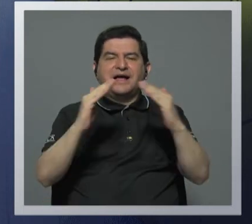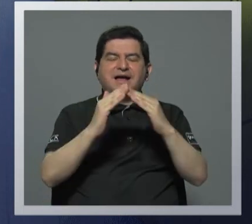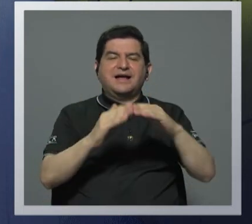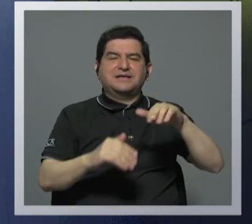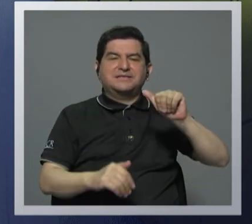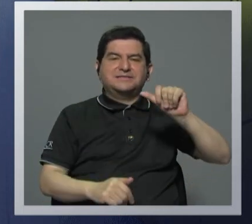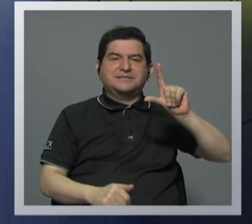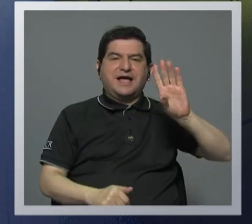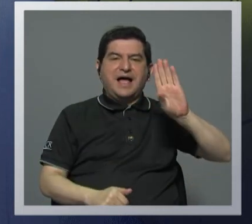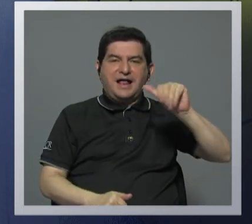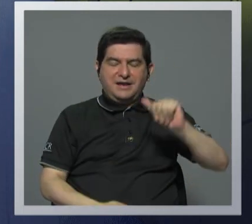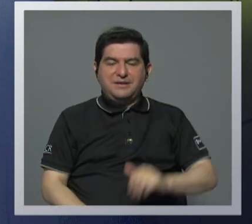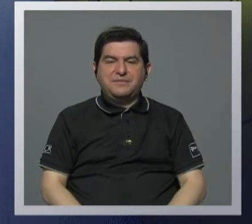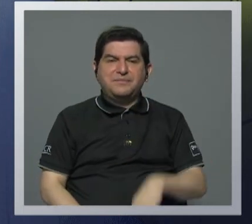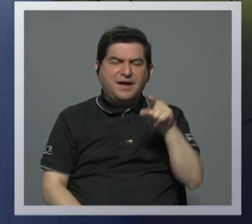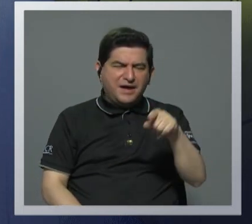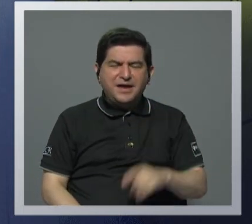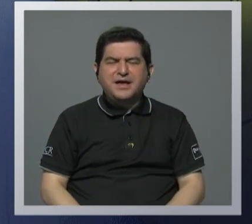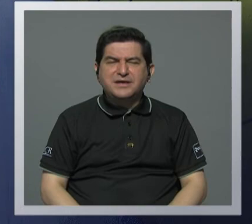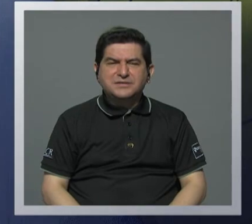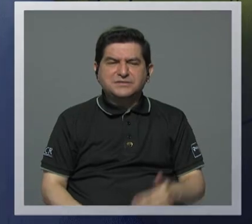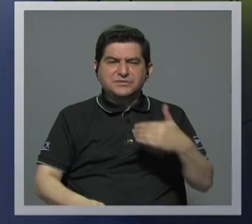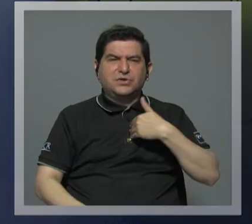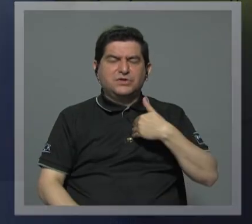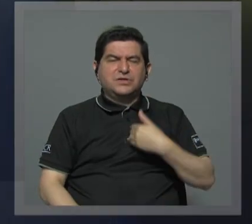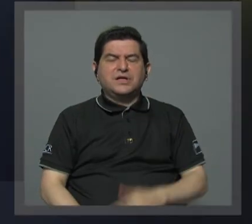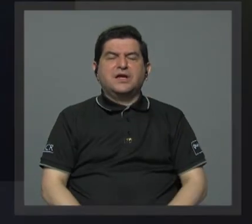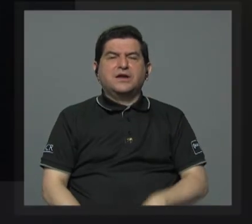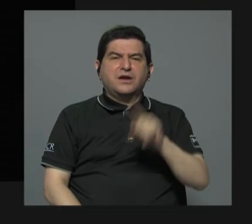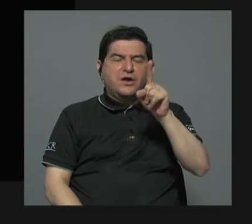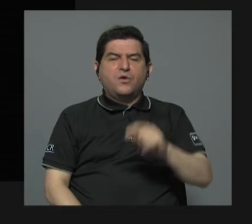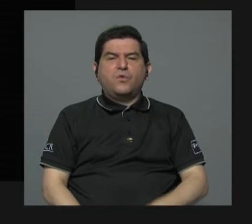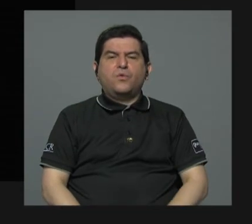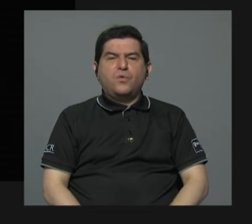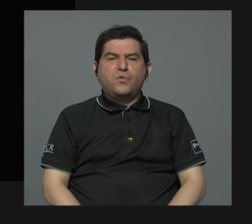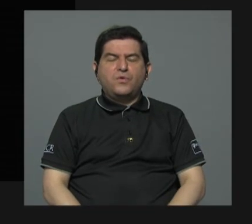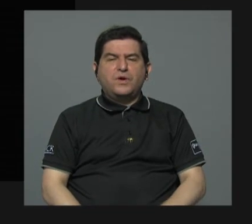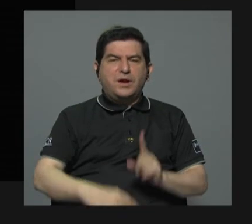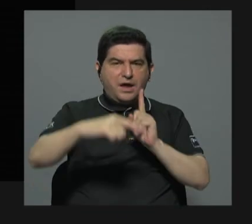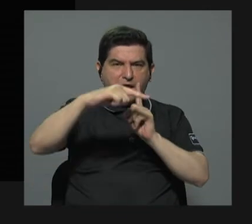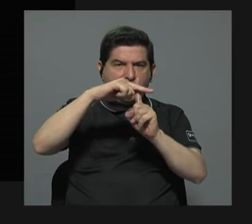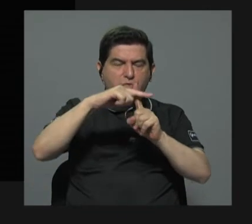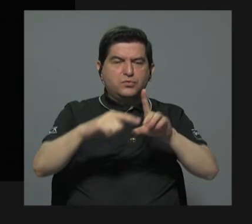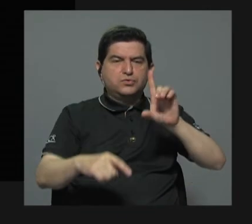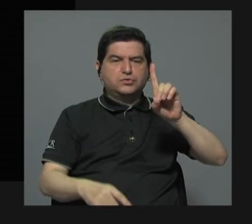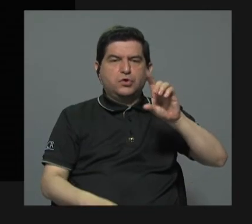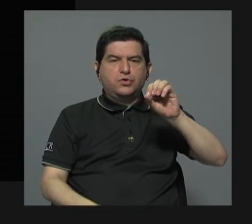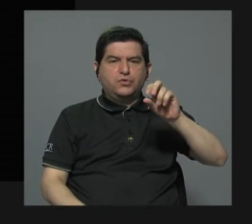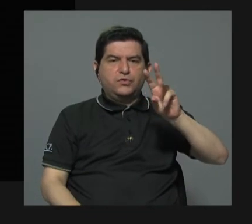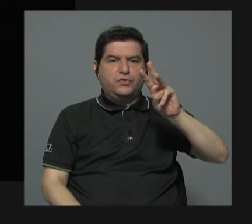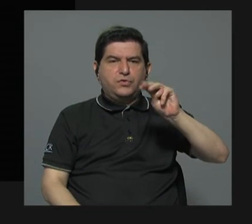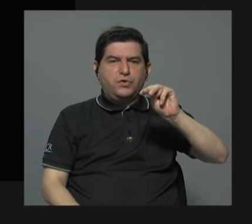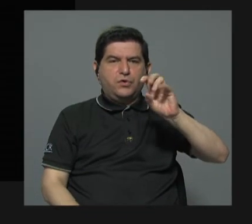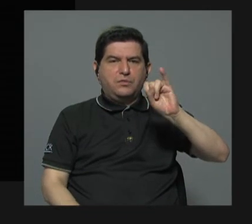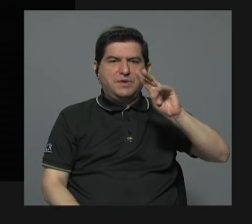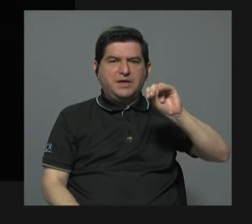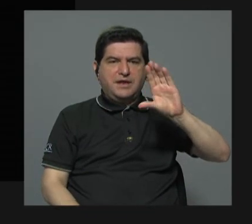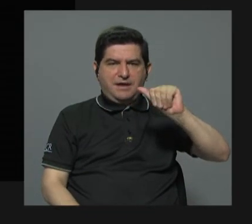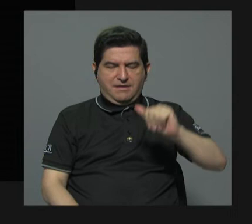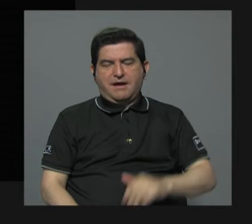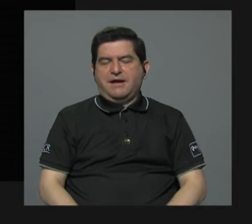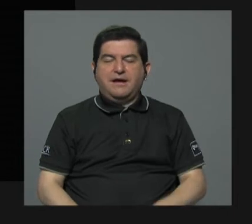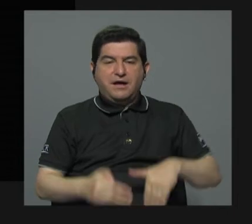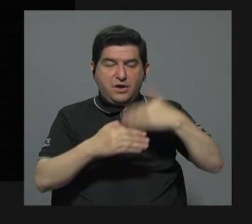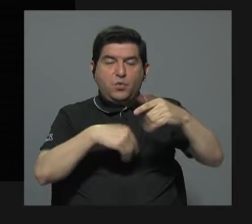este escudo está decorado con una cruz dominica, que es la orden que recibe la iglesia de Coyoacán después de los franciscanos.